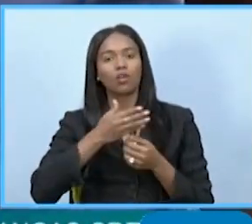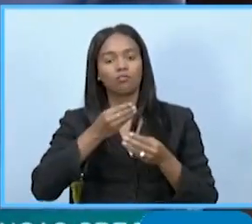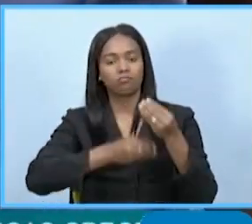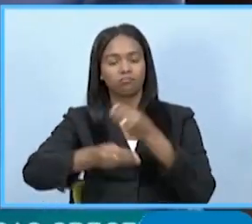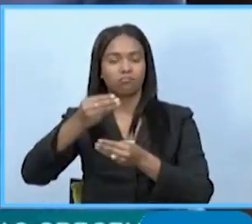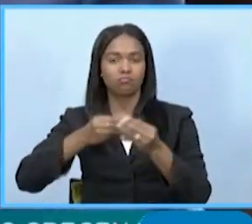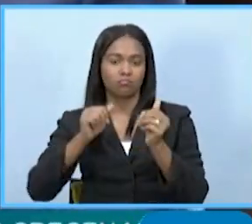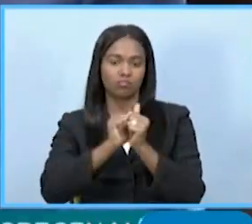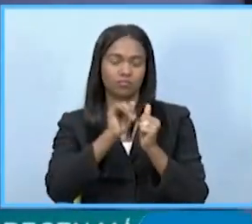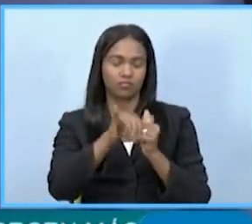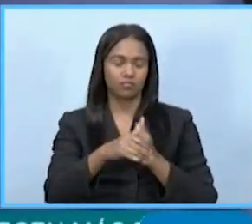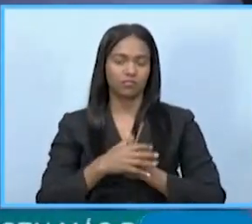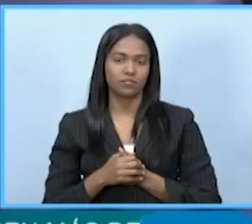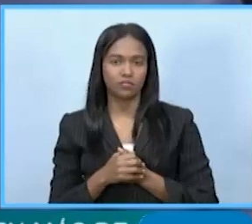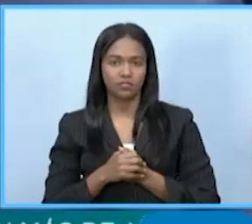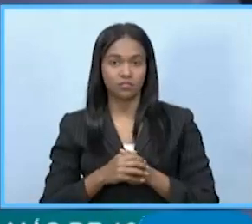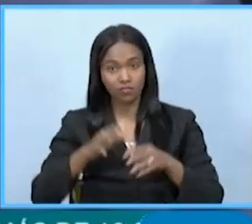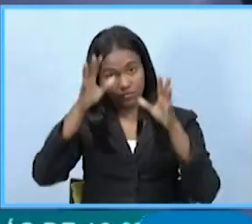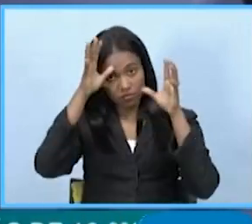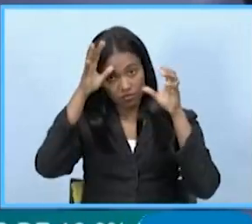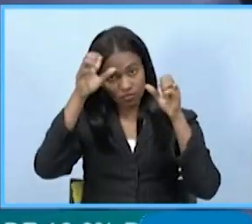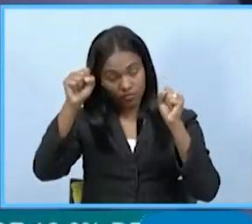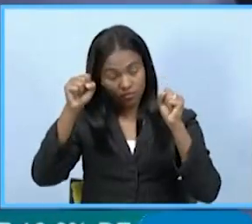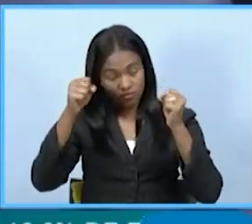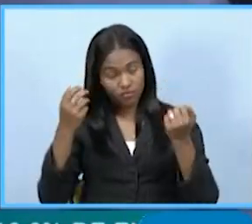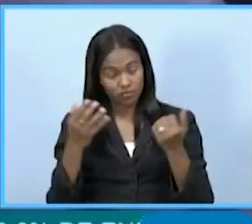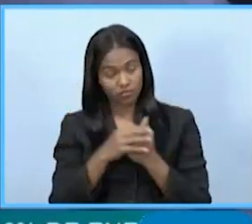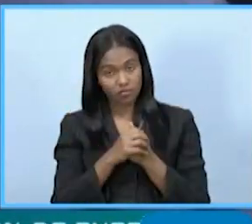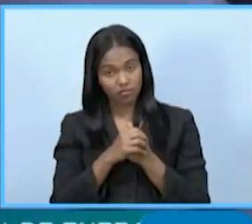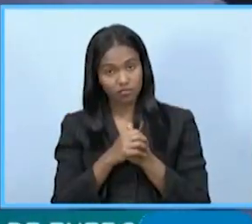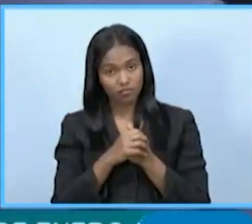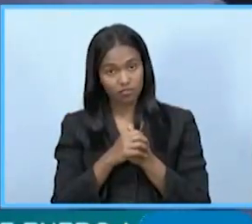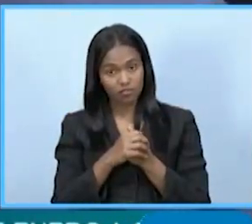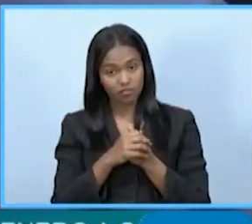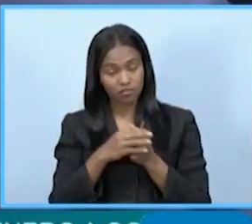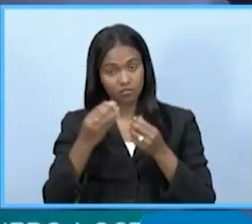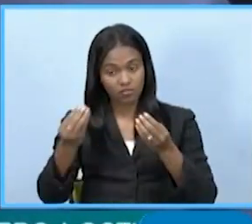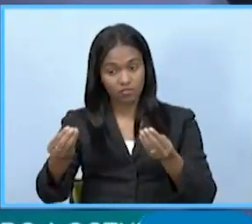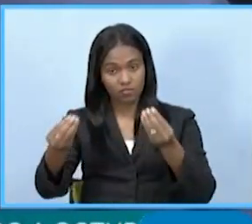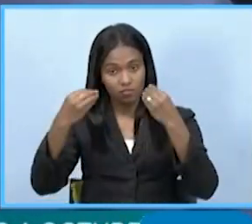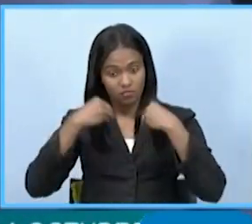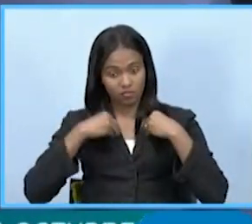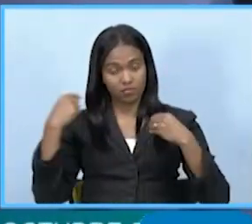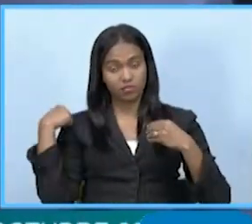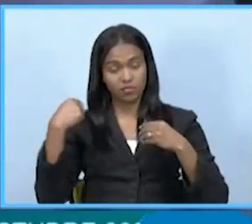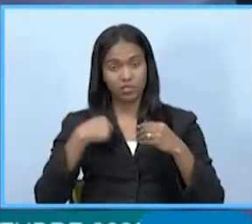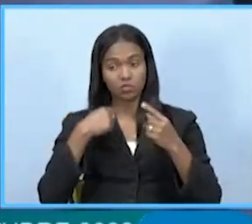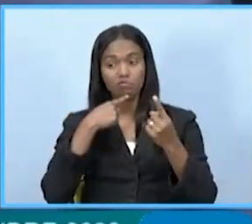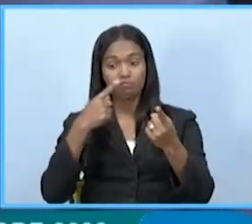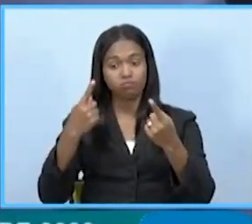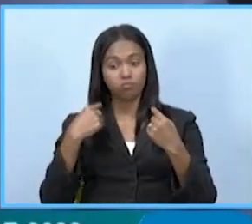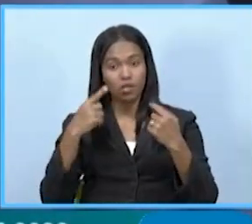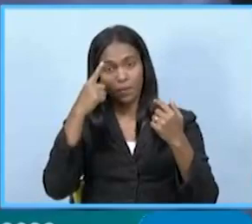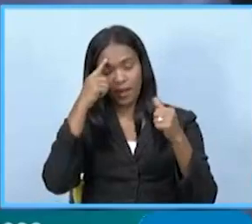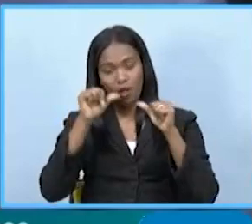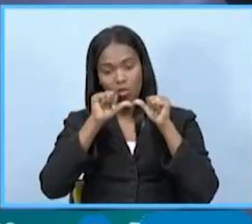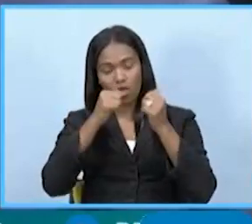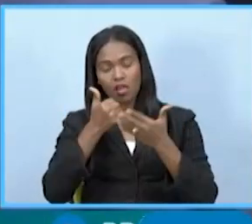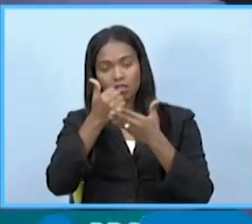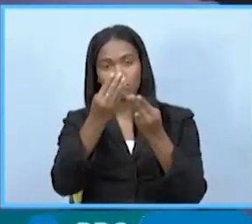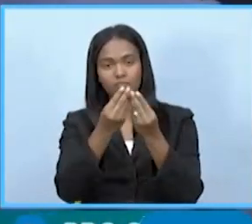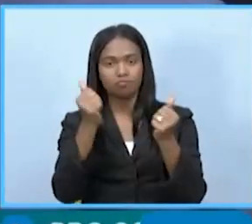inmueble determinado. Que el presidente nos ha instruido a continuar buscando una